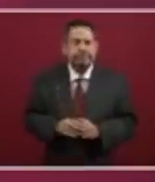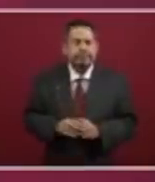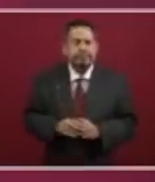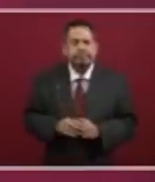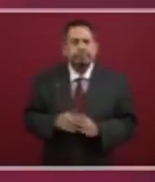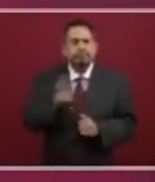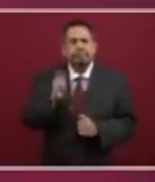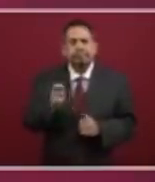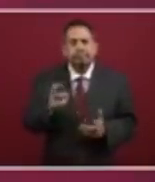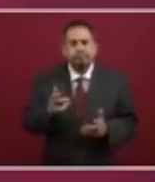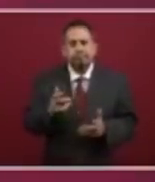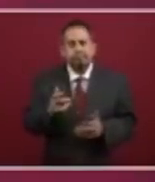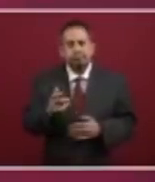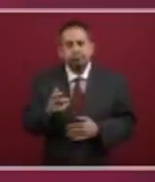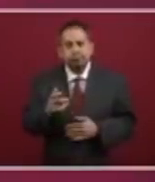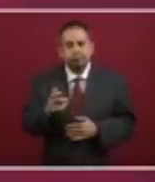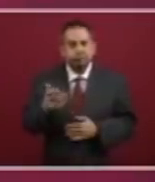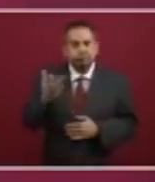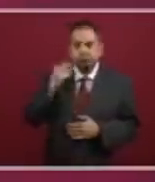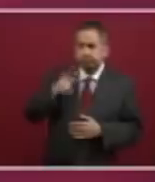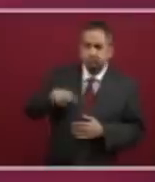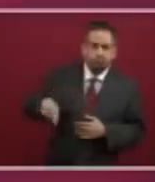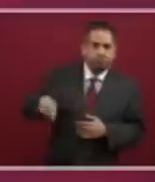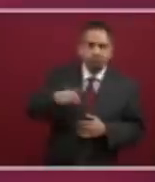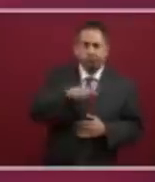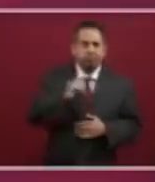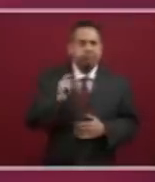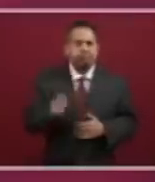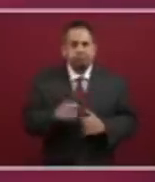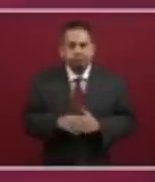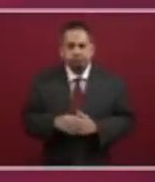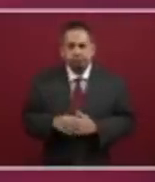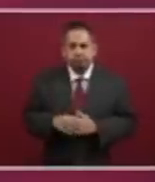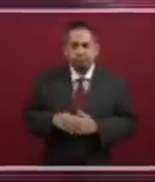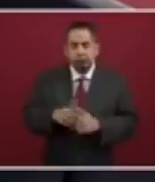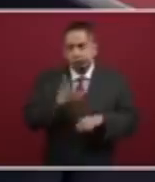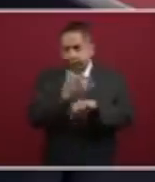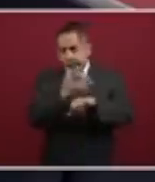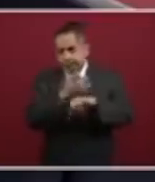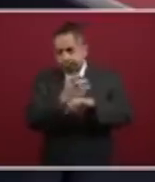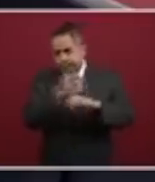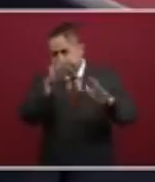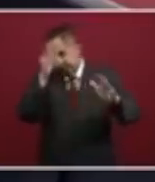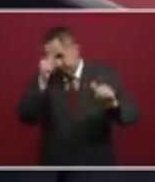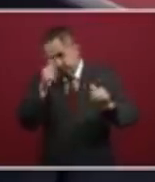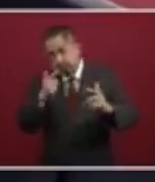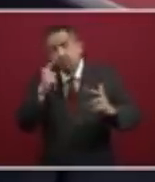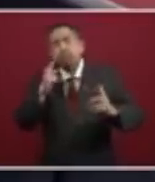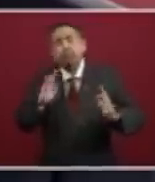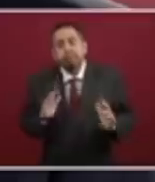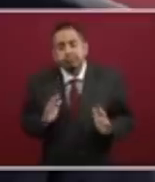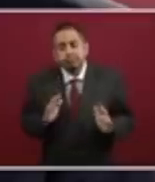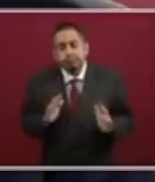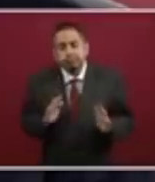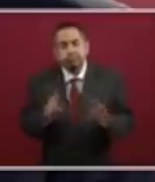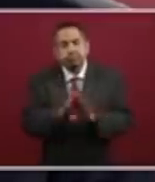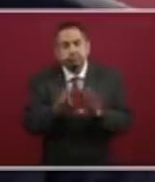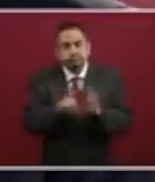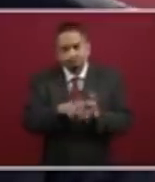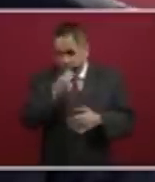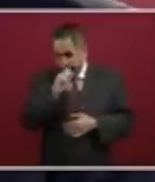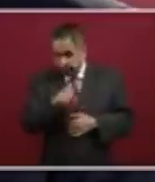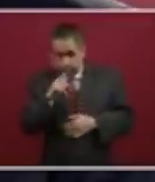con los acuerdos con el gobierno de Estados Unidos para que también